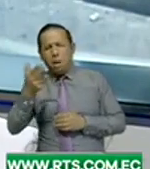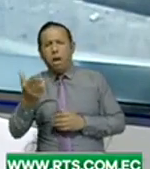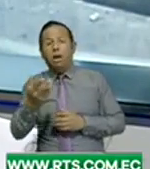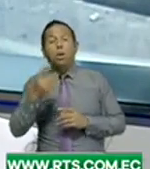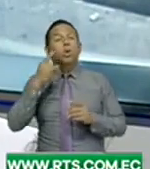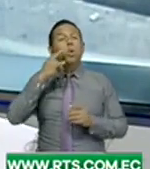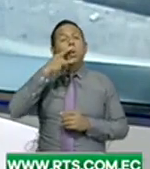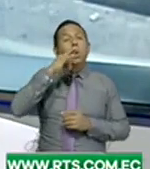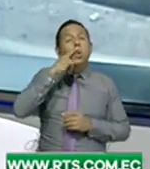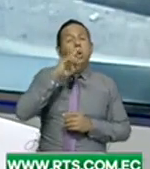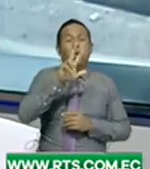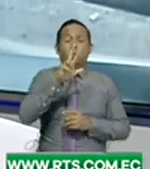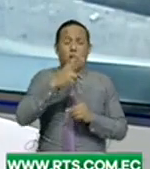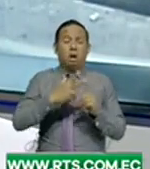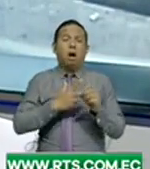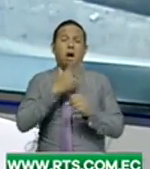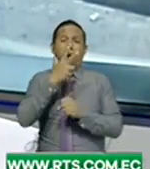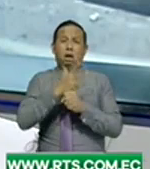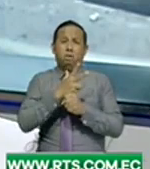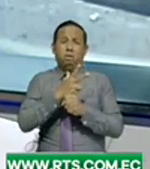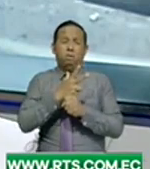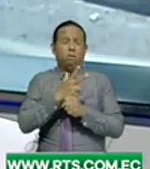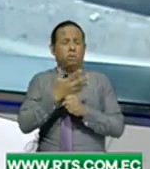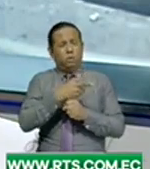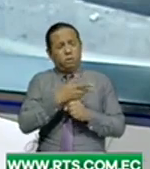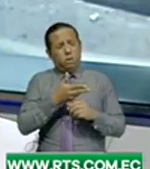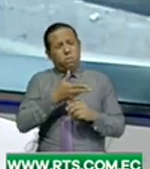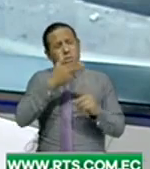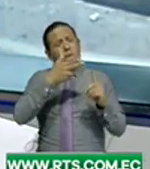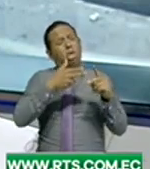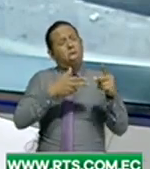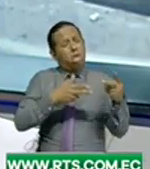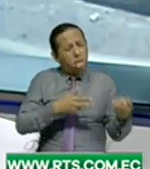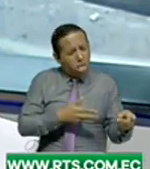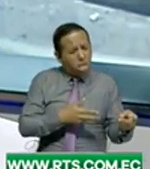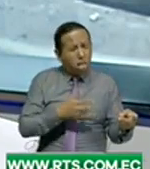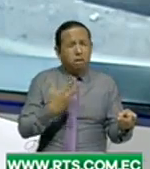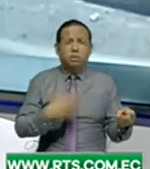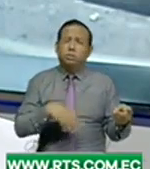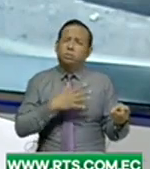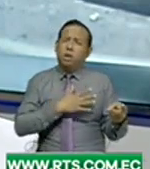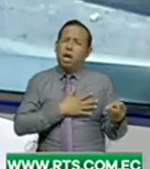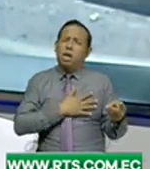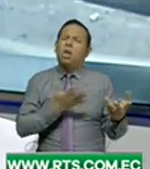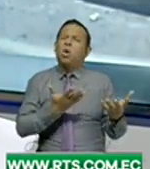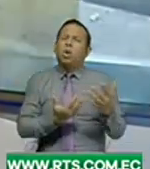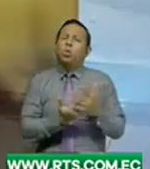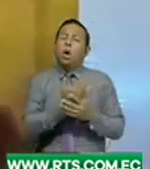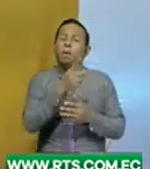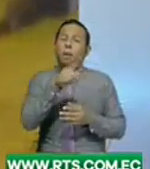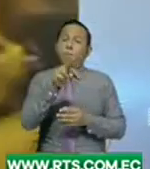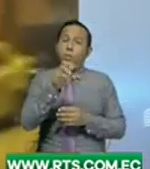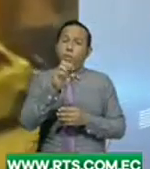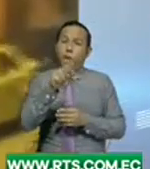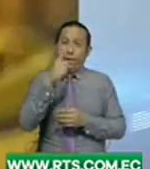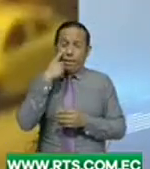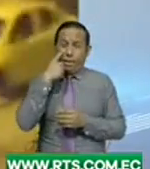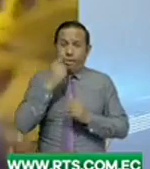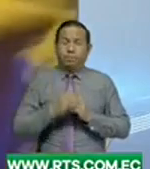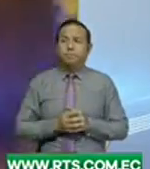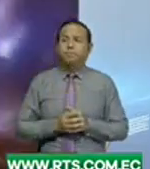víctima colateral de un sicariato en Nueva Prosperina, noroeste de la urbe. Todavía no lo